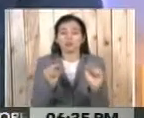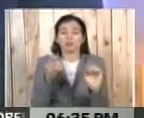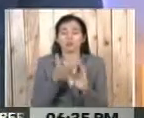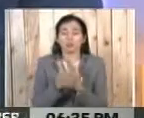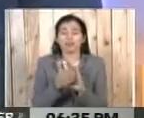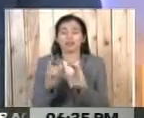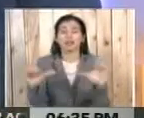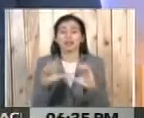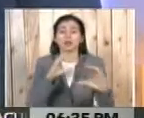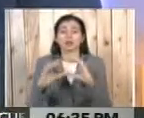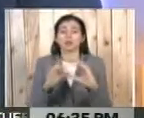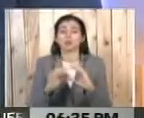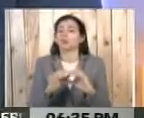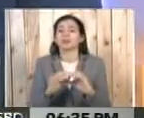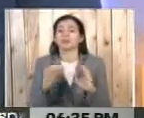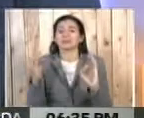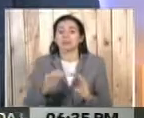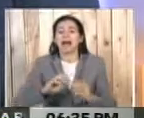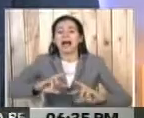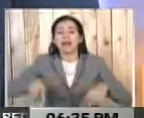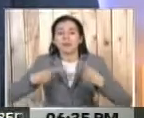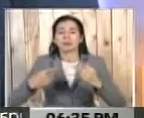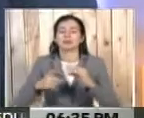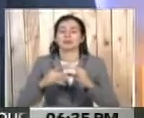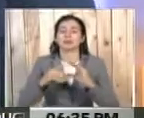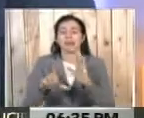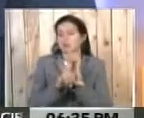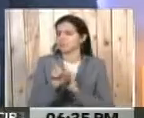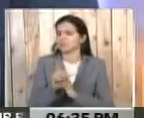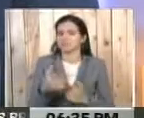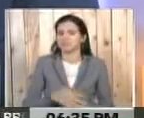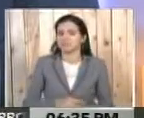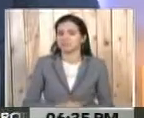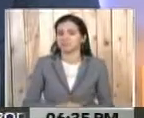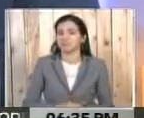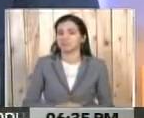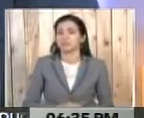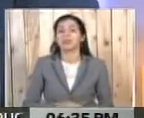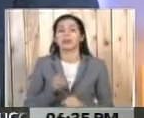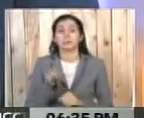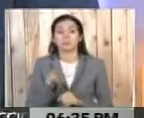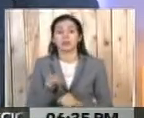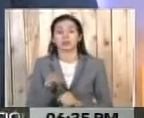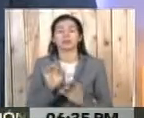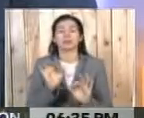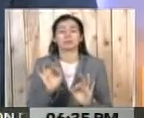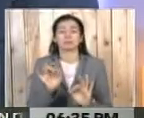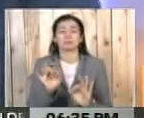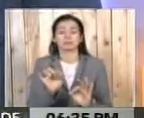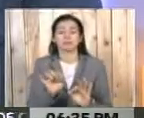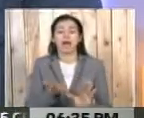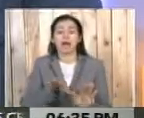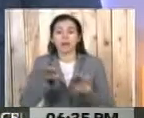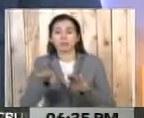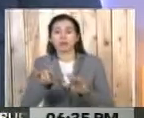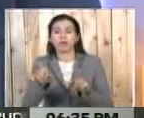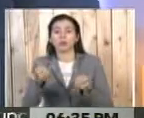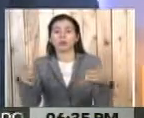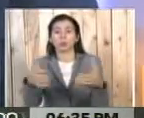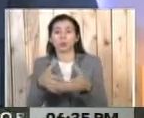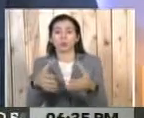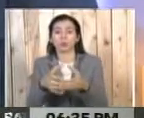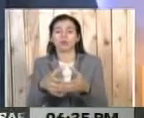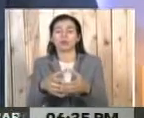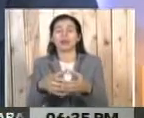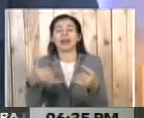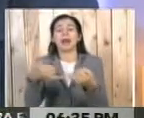legislación, pero establece un conjunto de concesiones a los intereses de la radiodifusión, particularmente a algunos sectores de la televisión por cable, que son